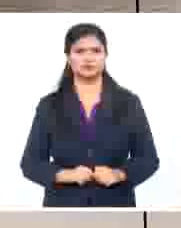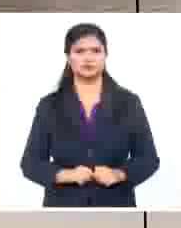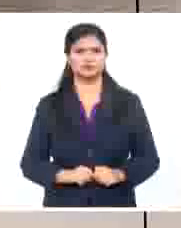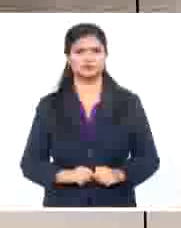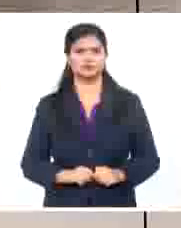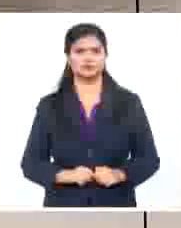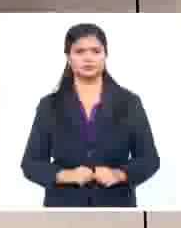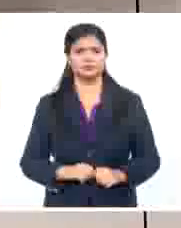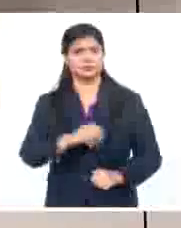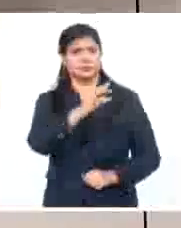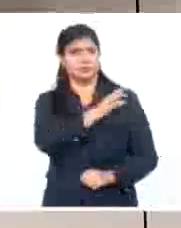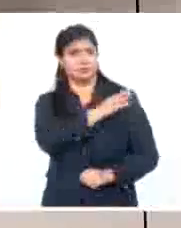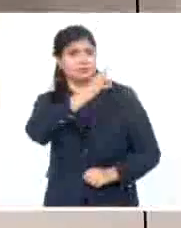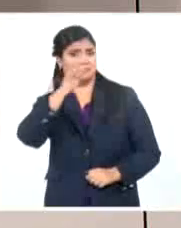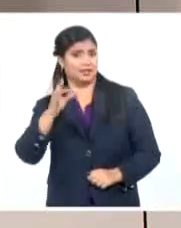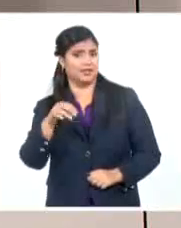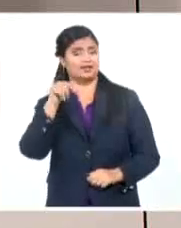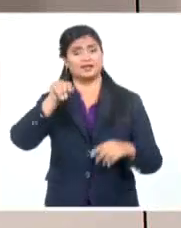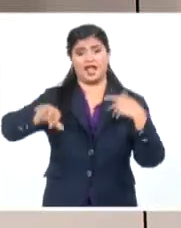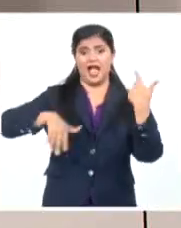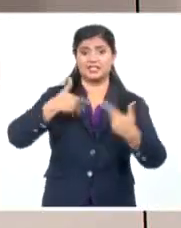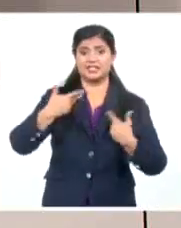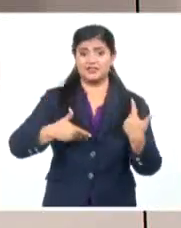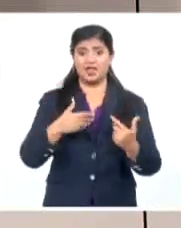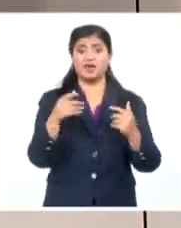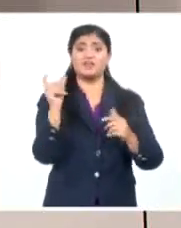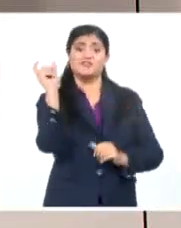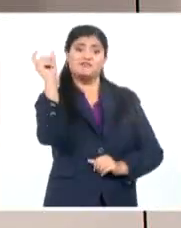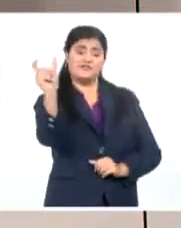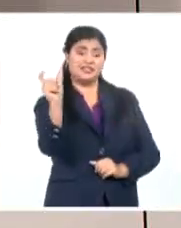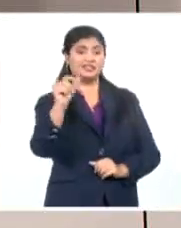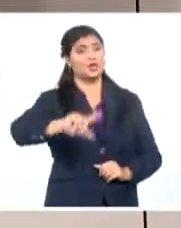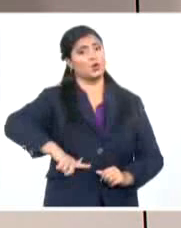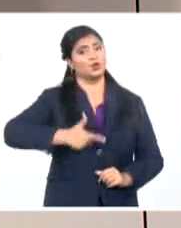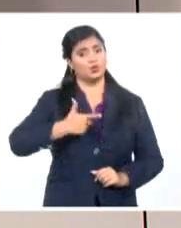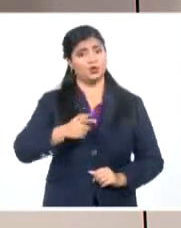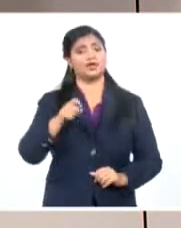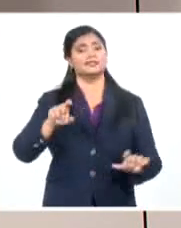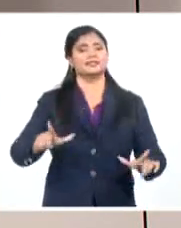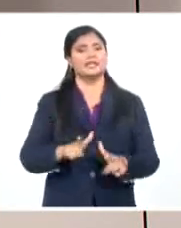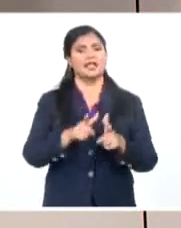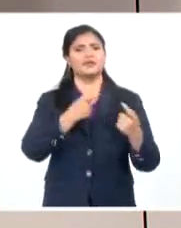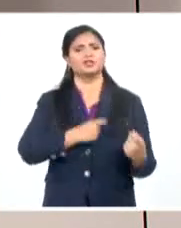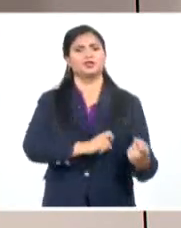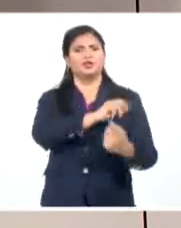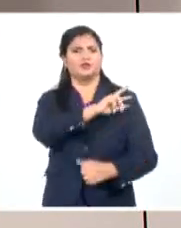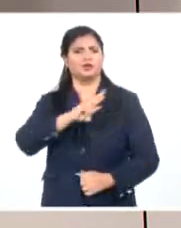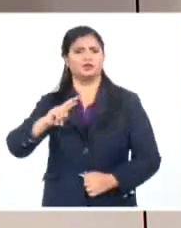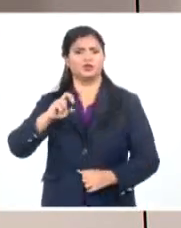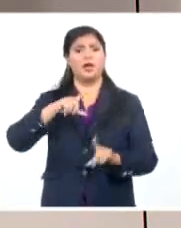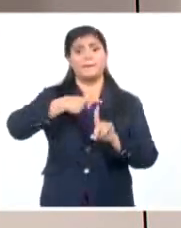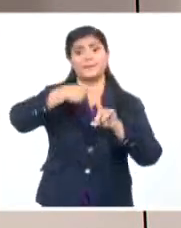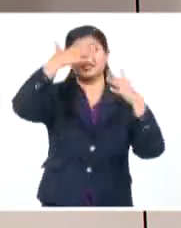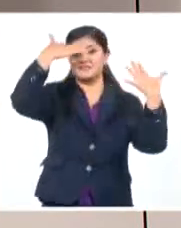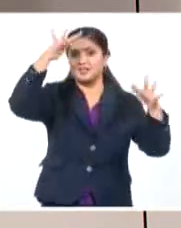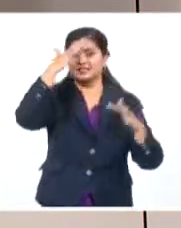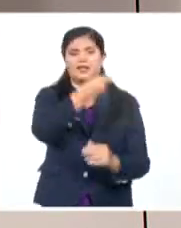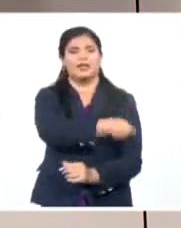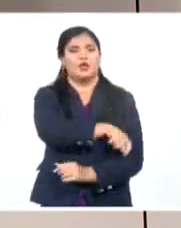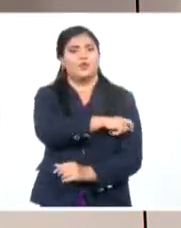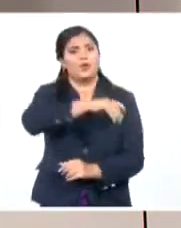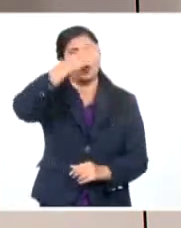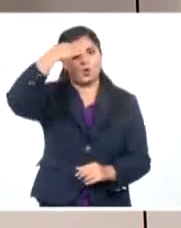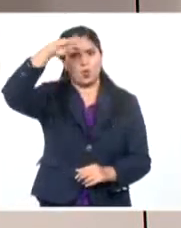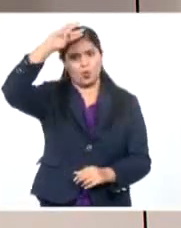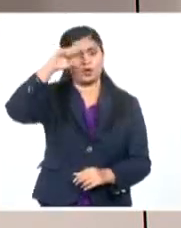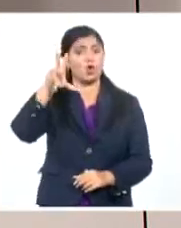con la invitación a disfrutar de las actividades de la jornada cultural por el triunfo de la Revolución y con la felicitación al pueblo cubano por el